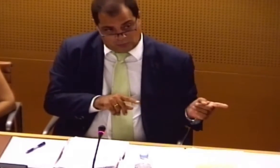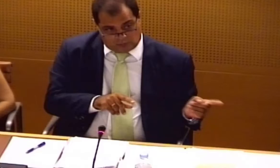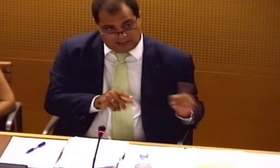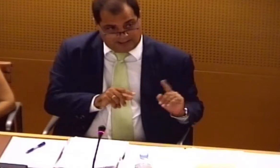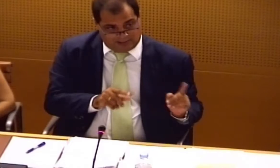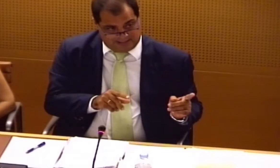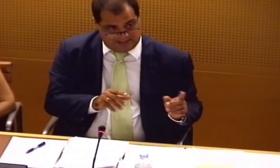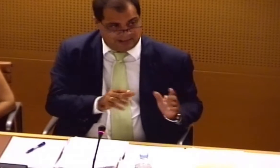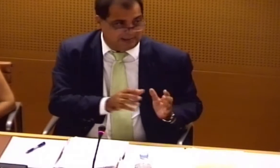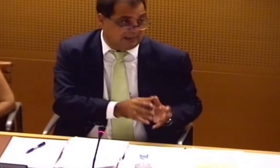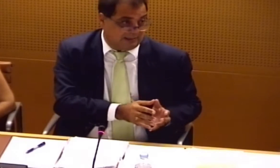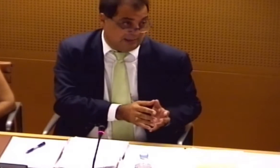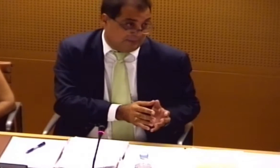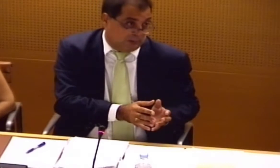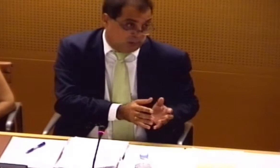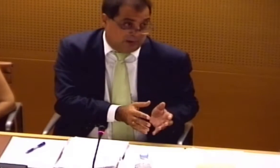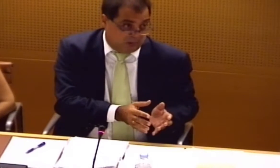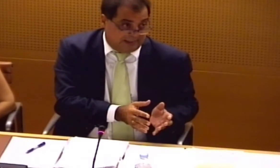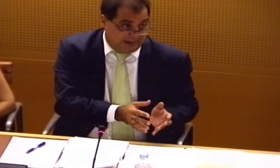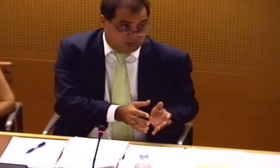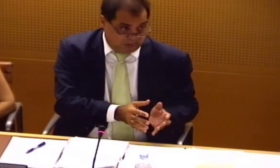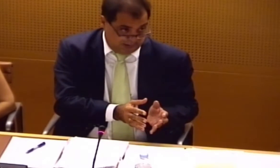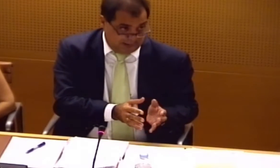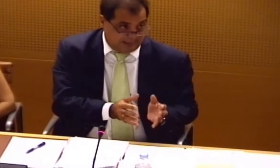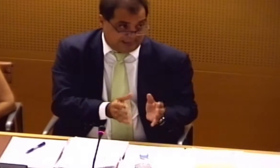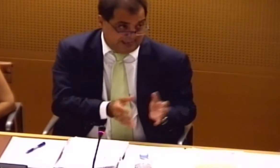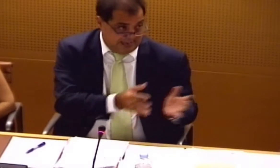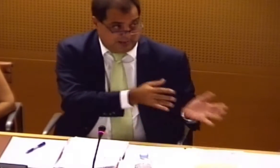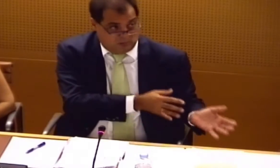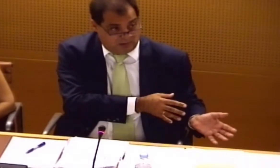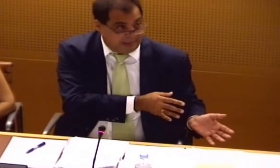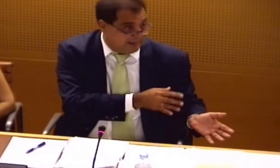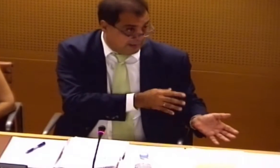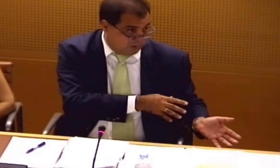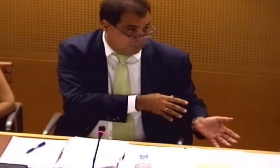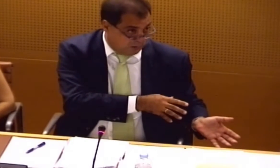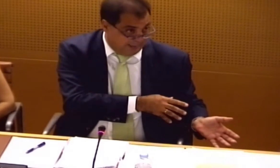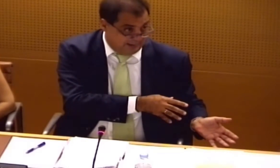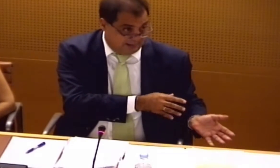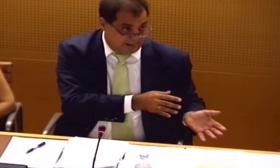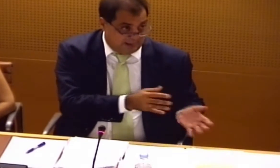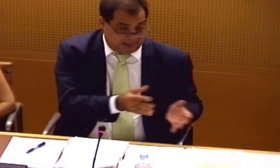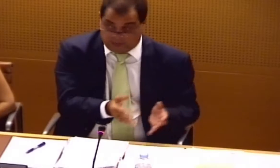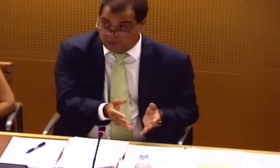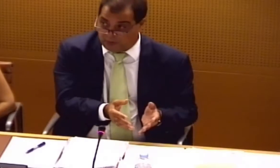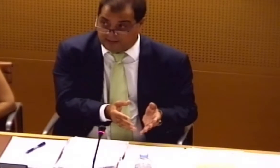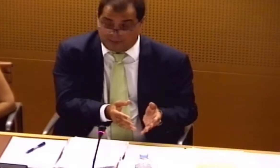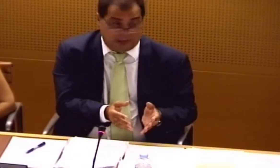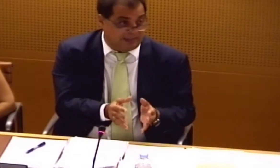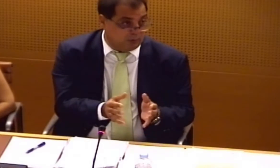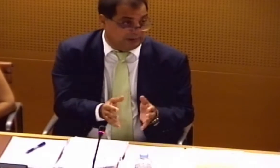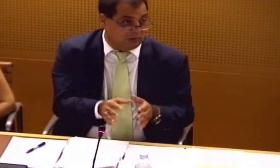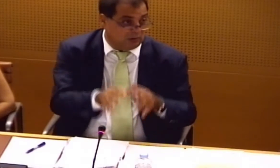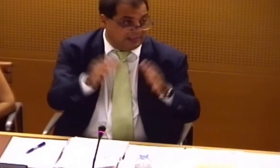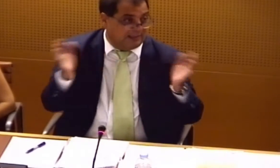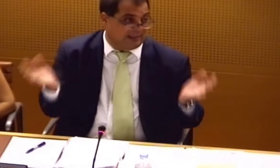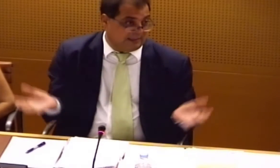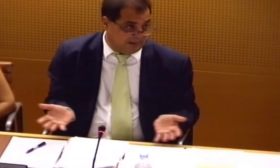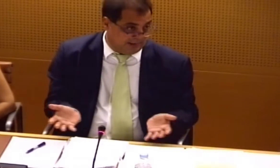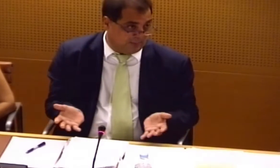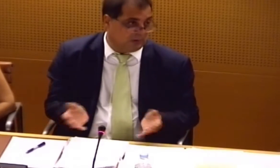hablaba en el punto 1 de la relevancia de esa factura de 90 euros que ya, una vez que ha sido aprobada, en este momento puede ser abonada y, por lo